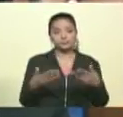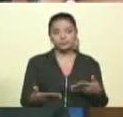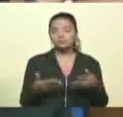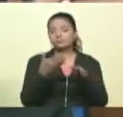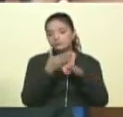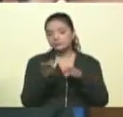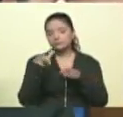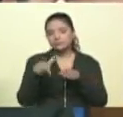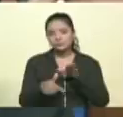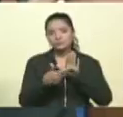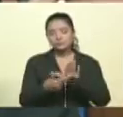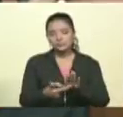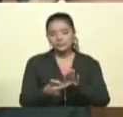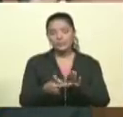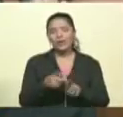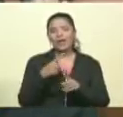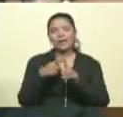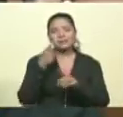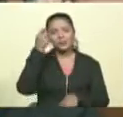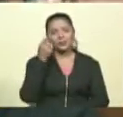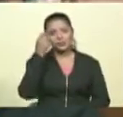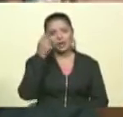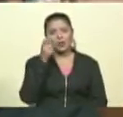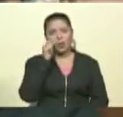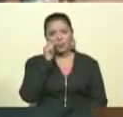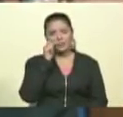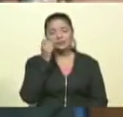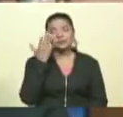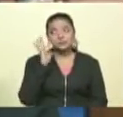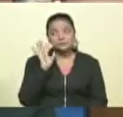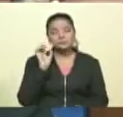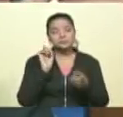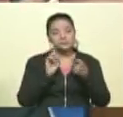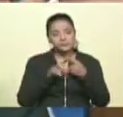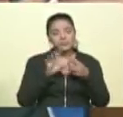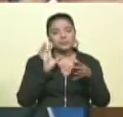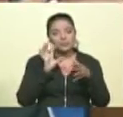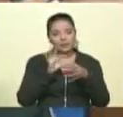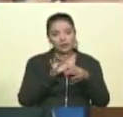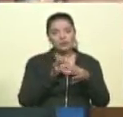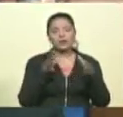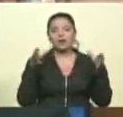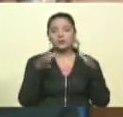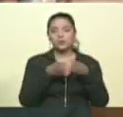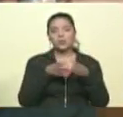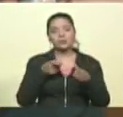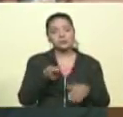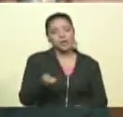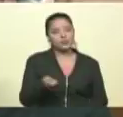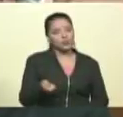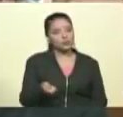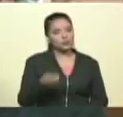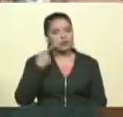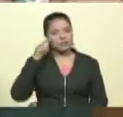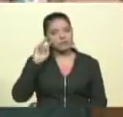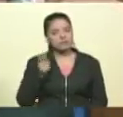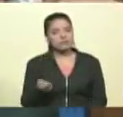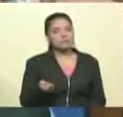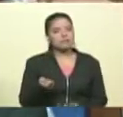de esta que mencioné, del exdiputado Germán Ferrer, presuntamente vinculado, repito, a la red de extorsión que había en el Ministerio